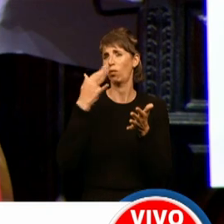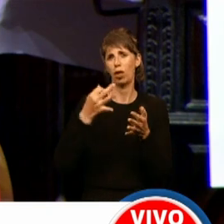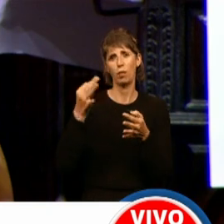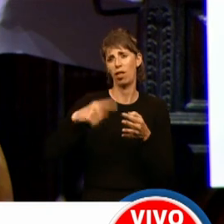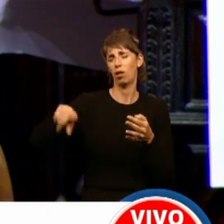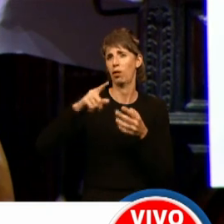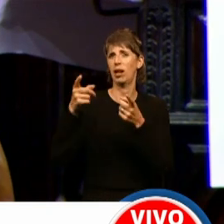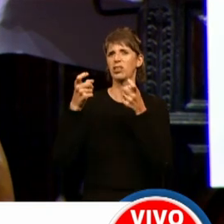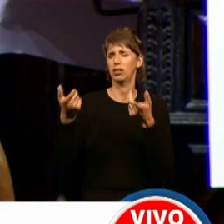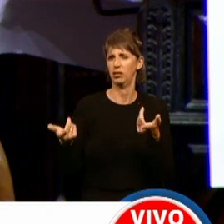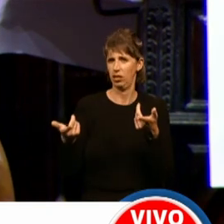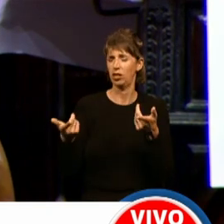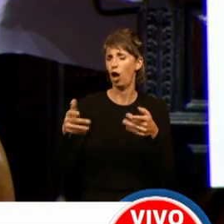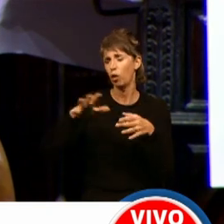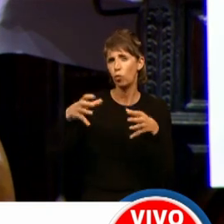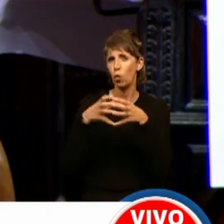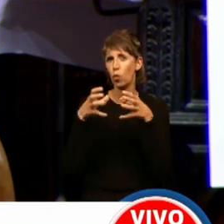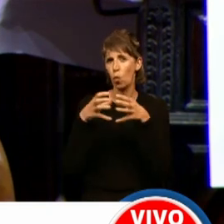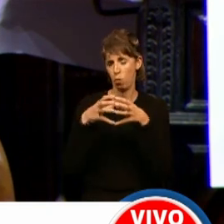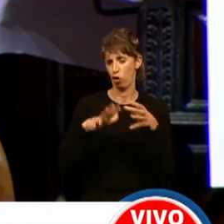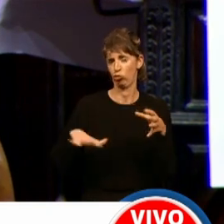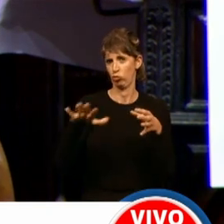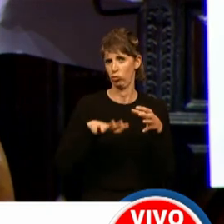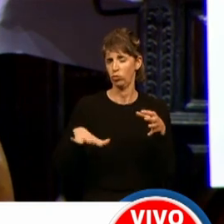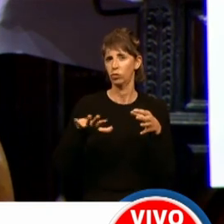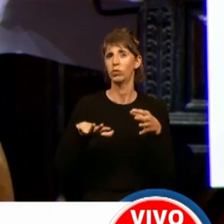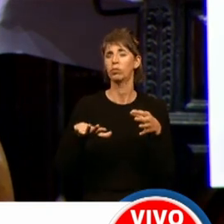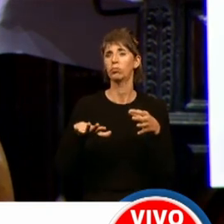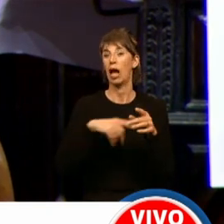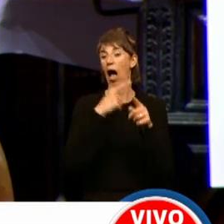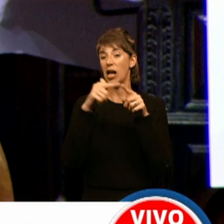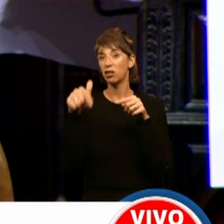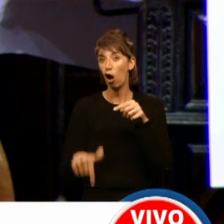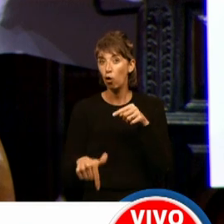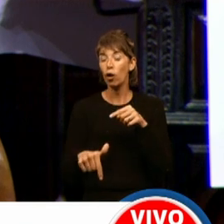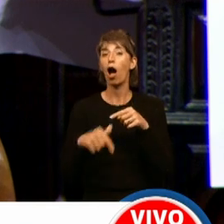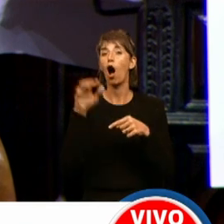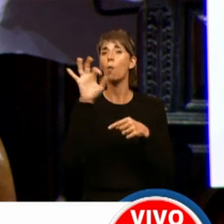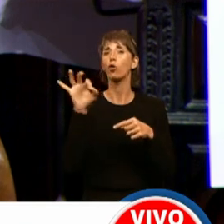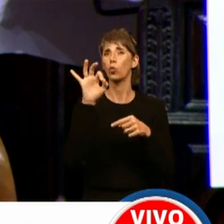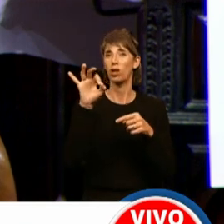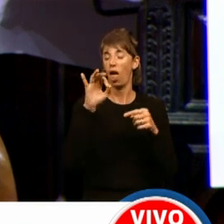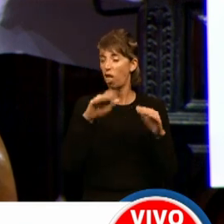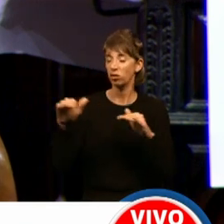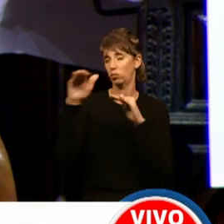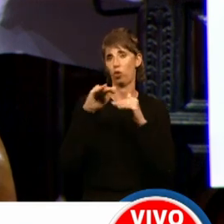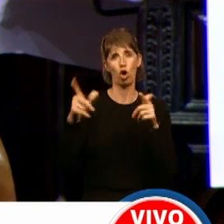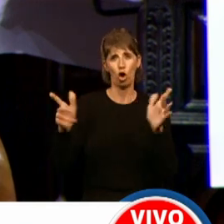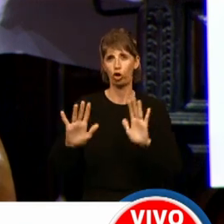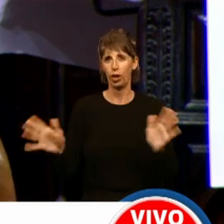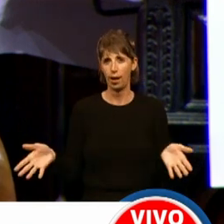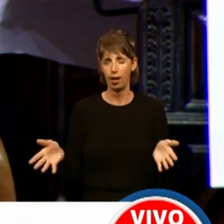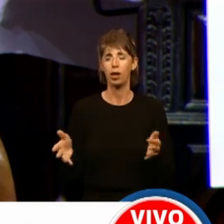de un sector de nuestra población que hasta el momento no ha tenido las mismas oportunidades ni posibilidades